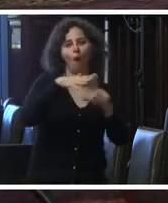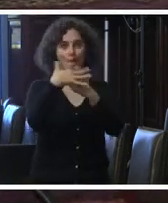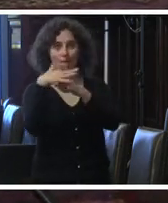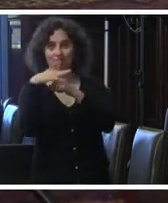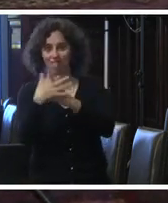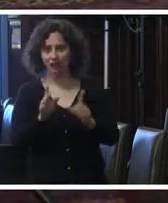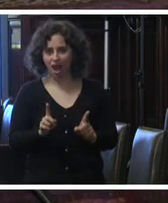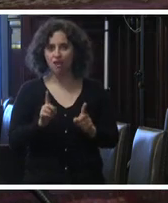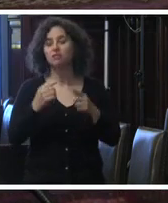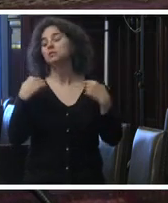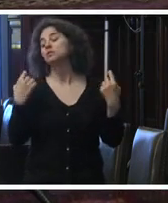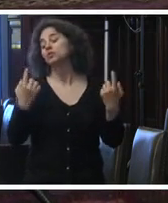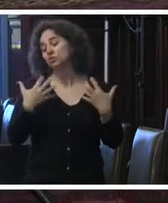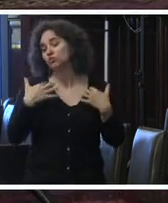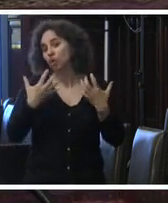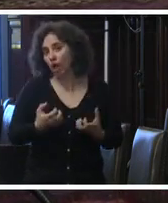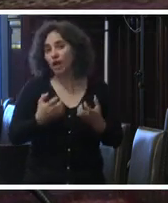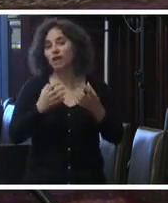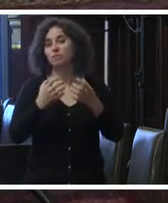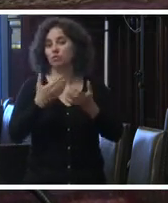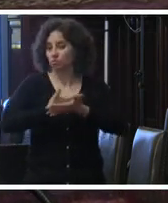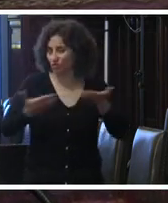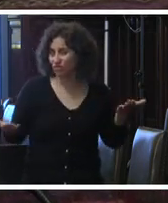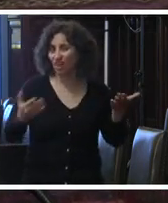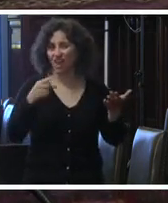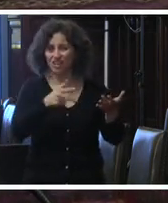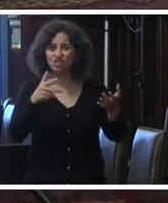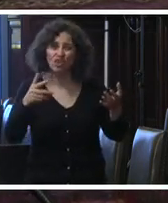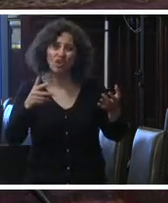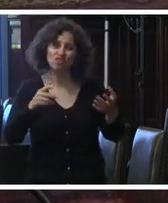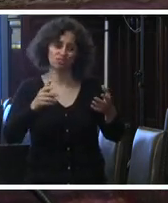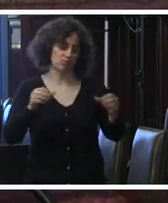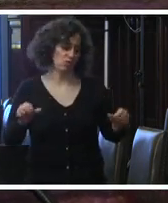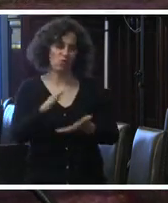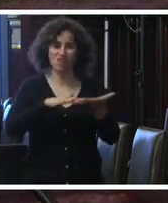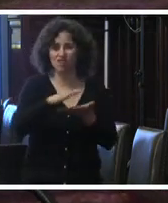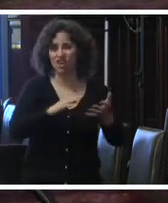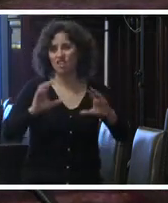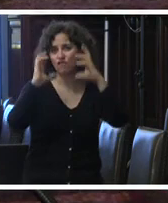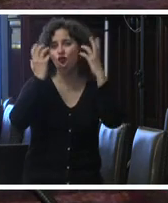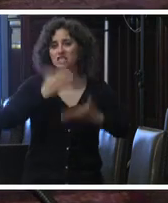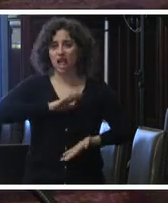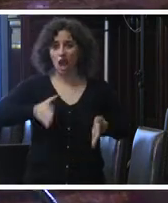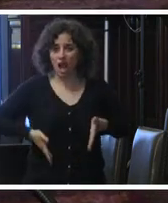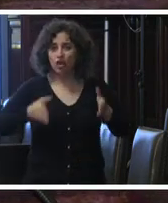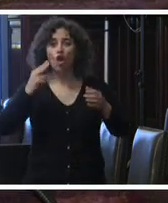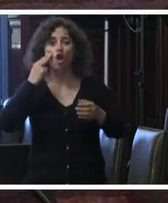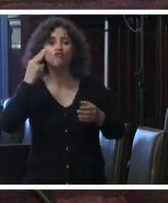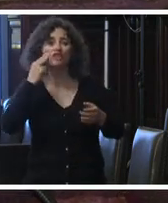que quisiéramos señalar es que justamente estos hechos de violencia de género en conflictos sociales